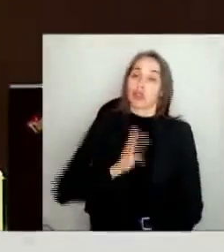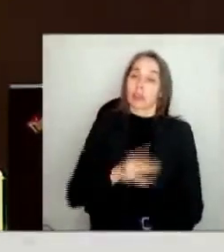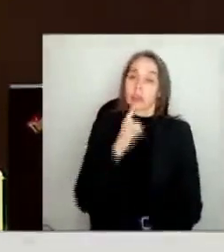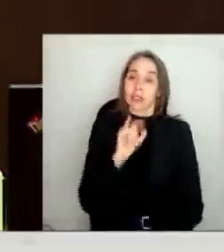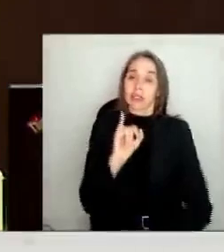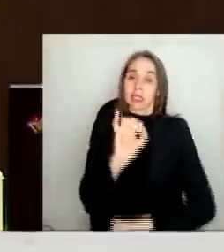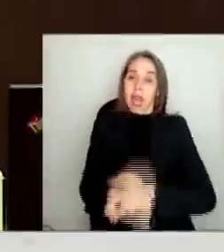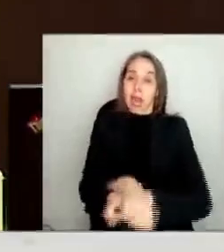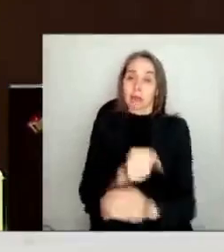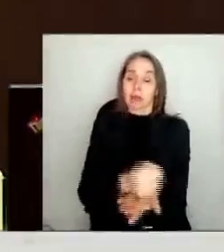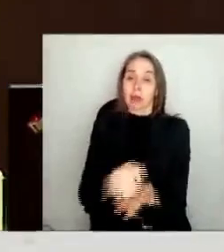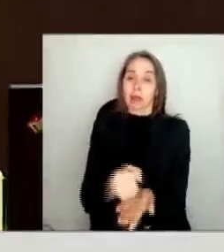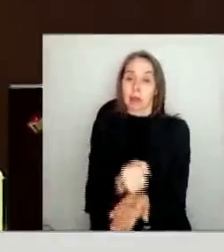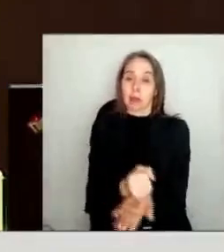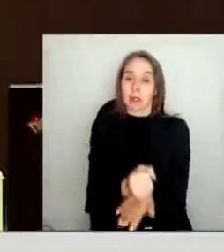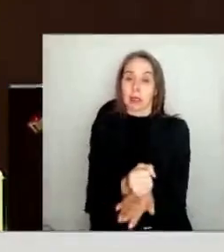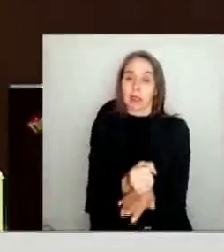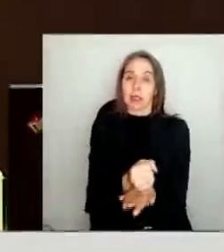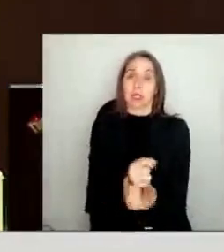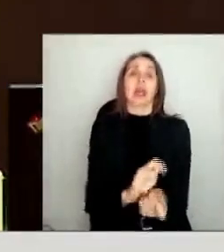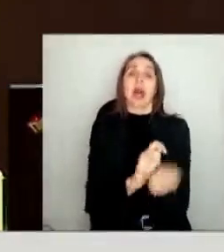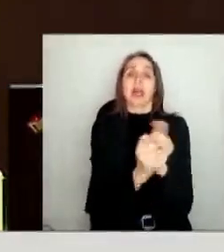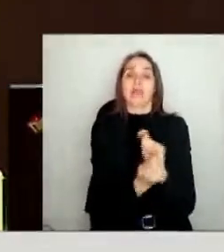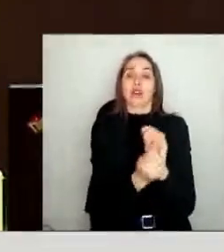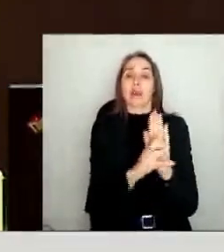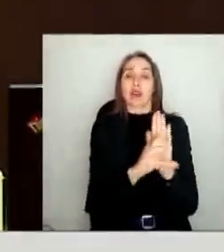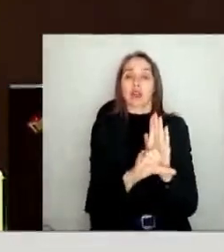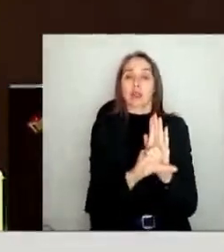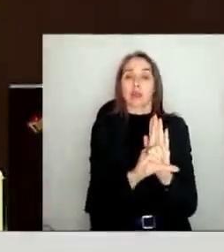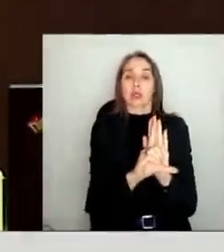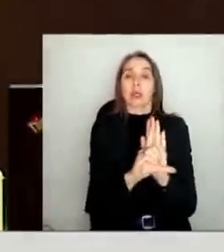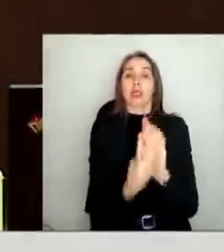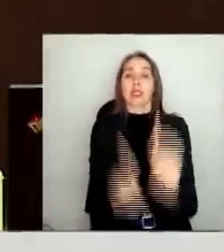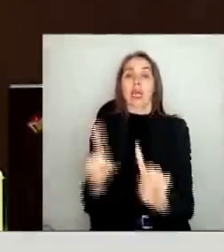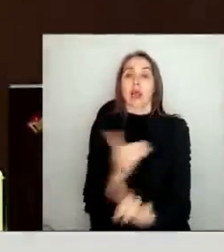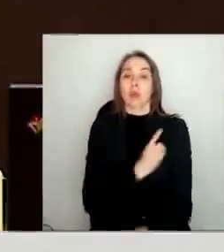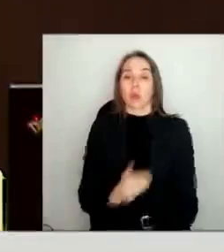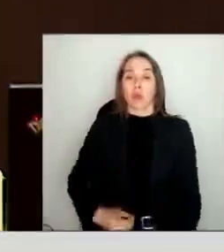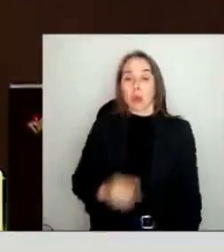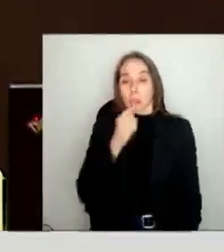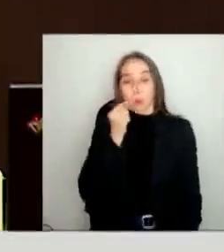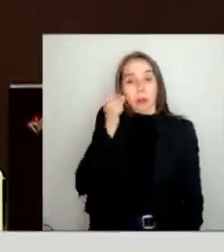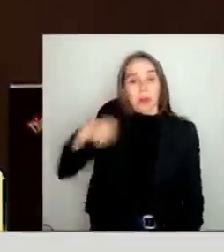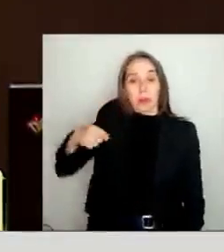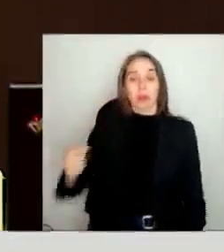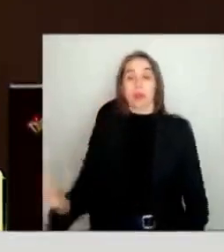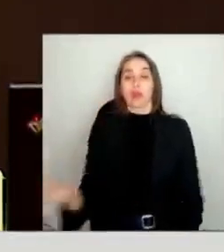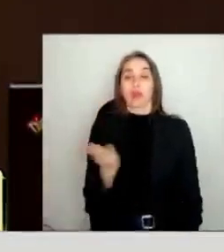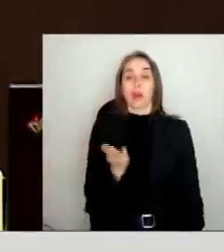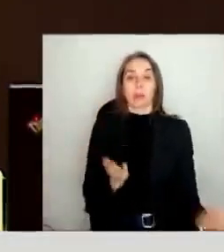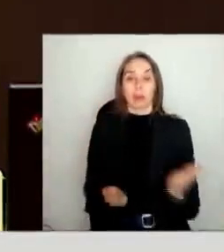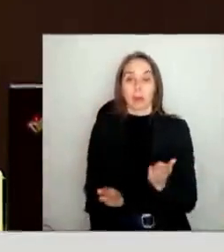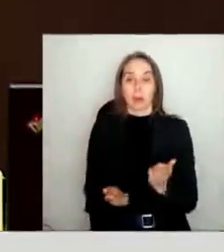tanto la una reforma constitucional propuesta por algún parlamentario o parlamentaria continuamos con las